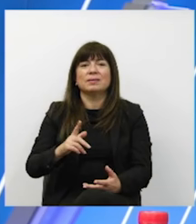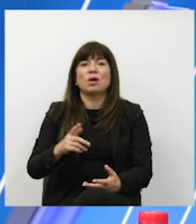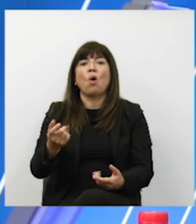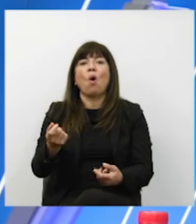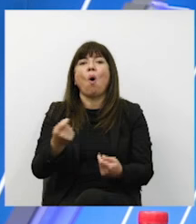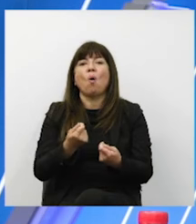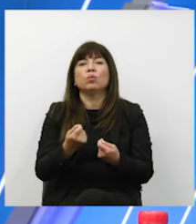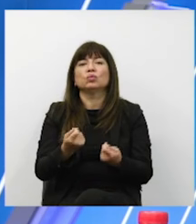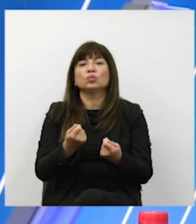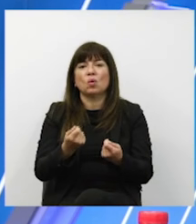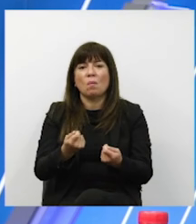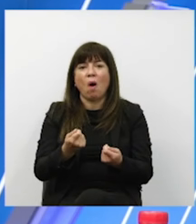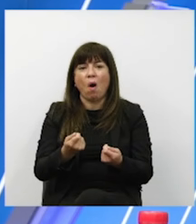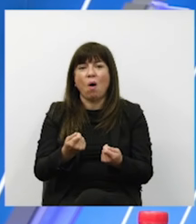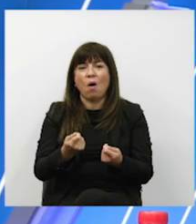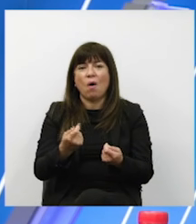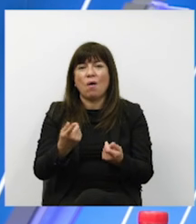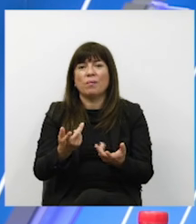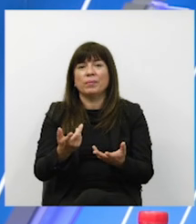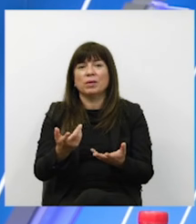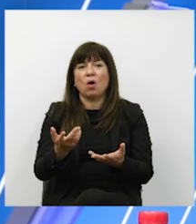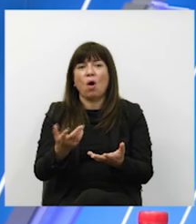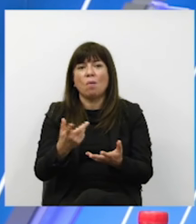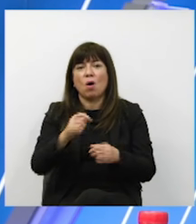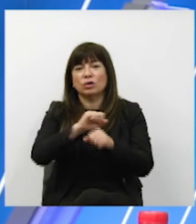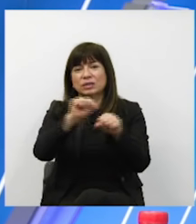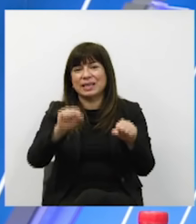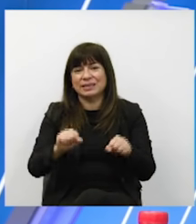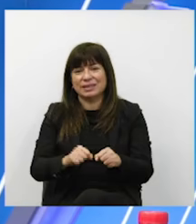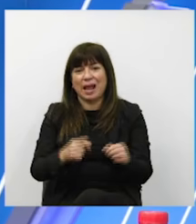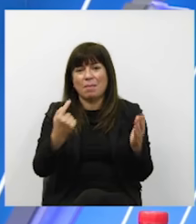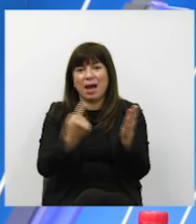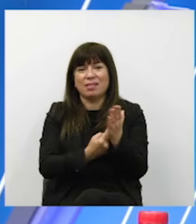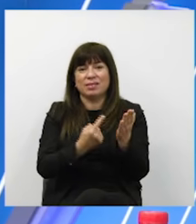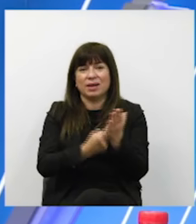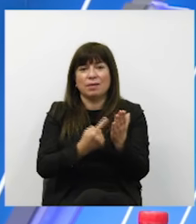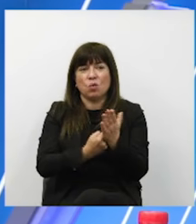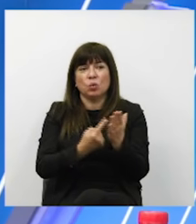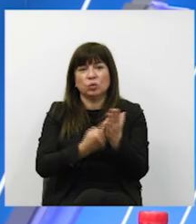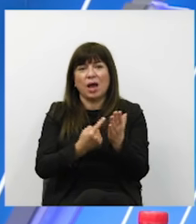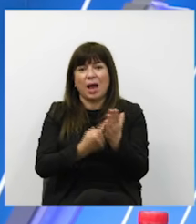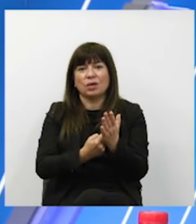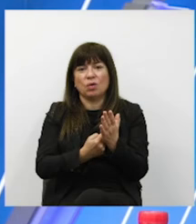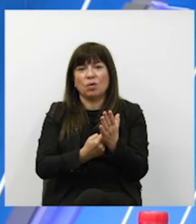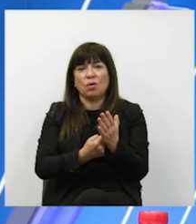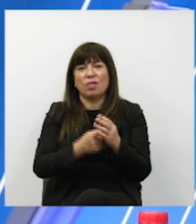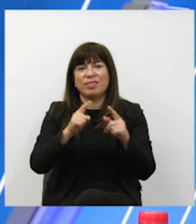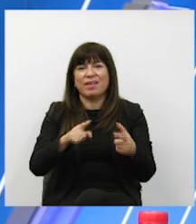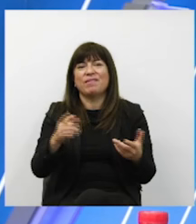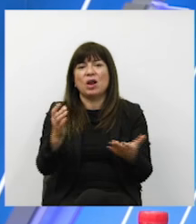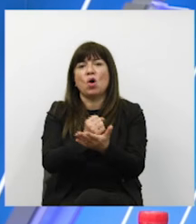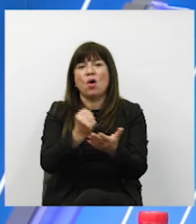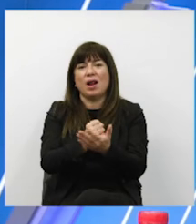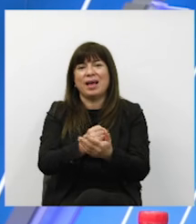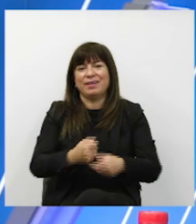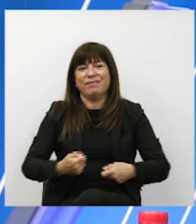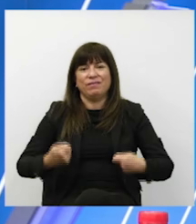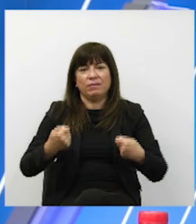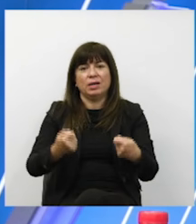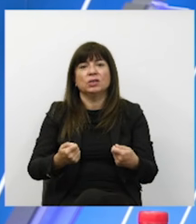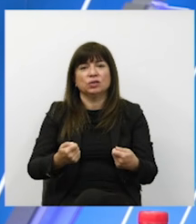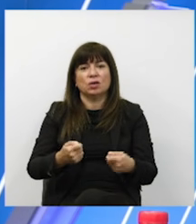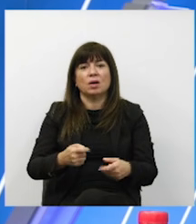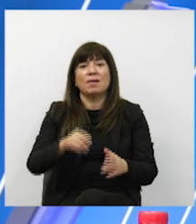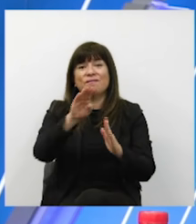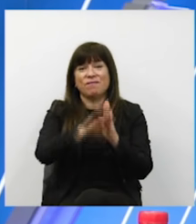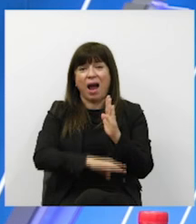consumo, que es algo que en general un sistema tributario quiere grabar más que tratar de grabar la inversión. Entonces yo creo que más